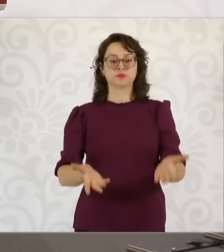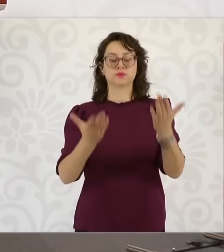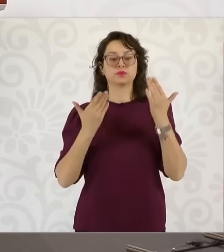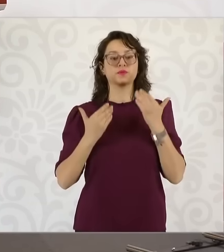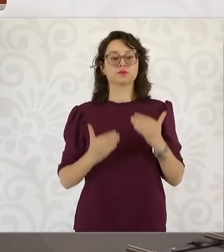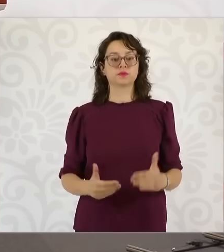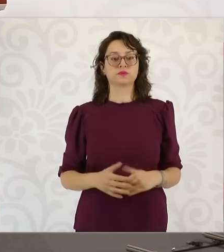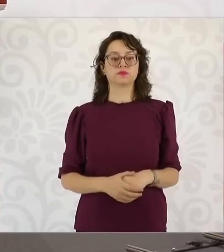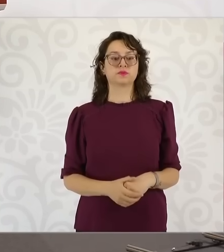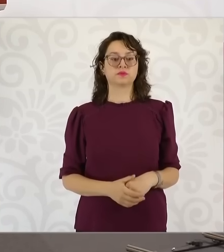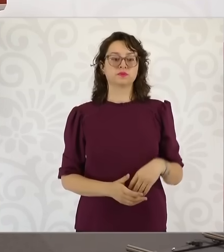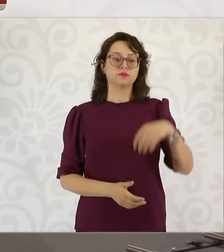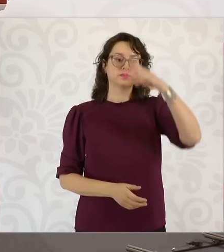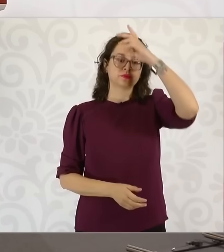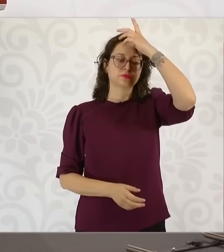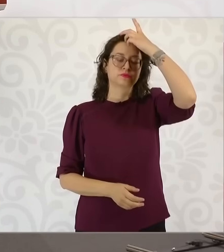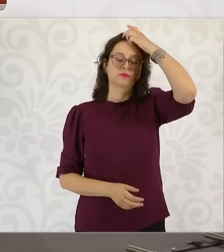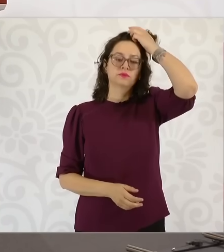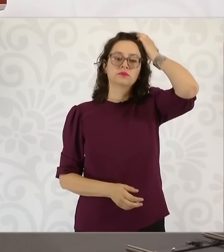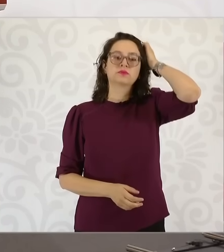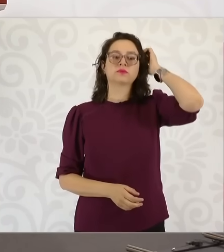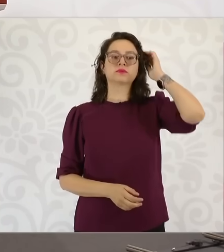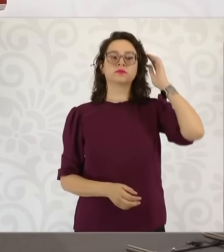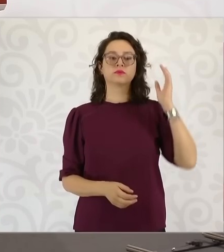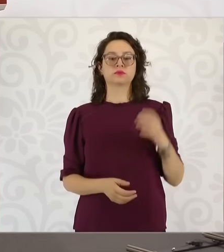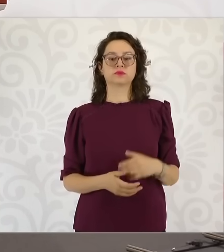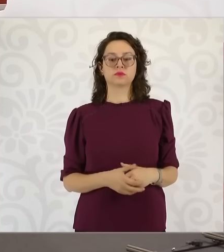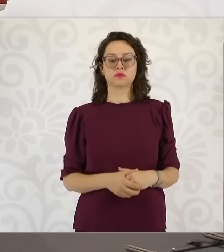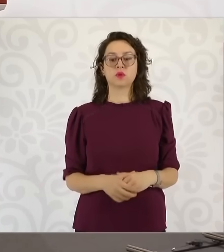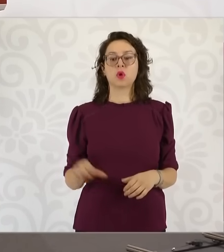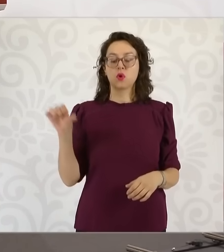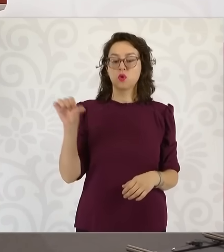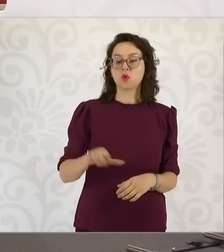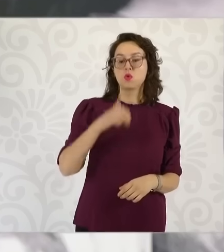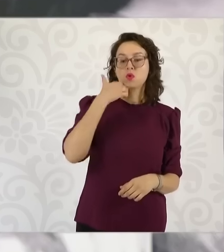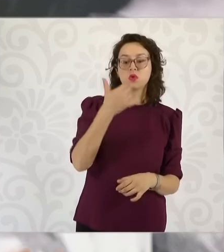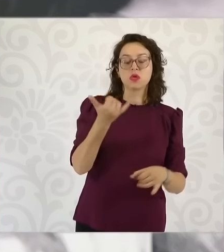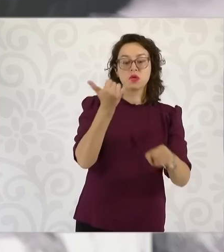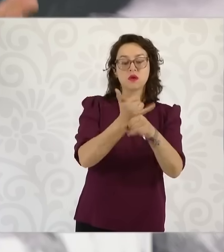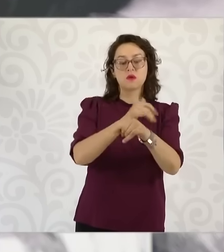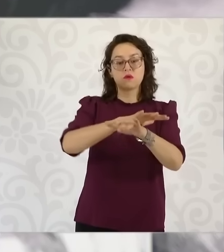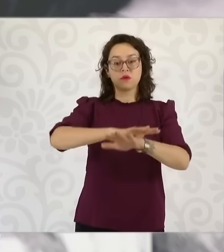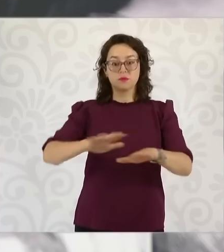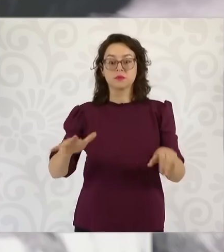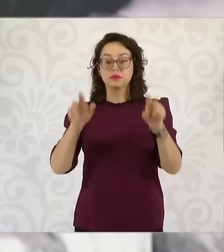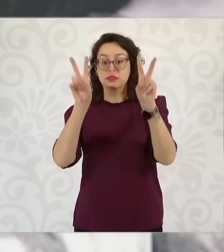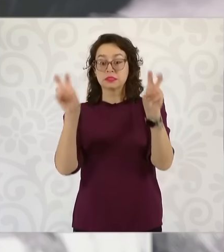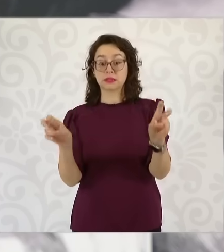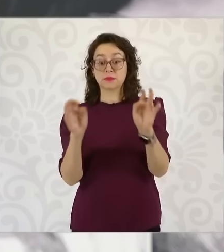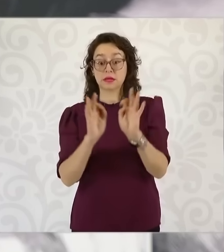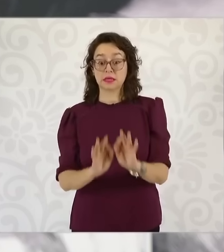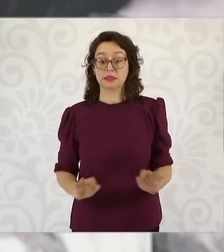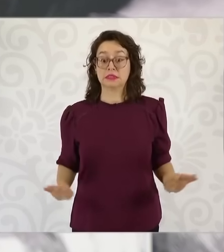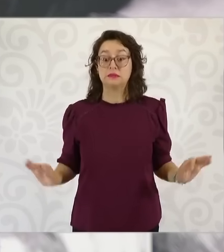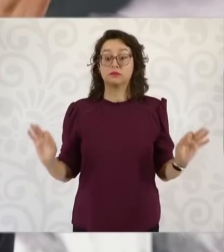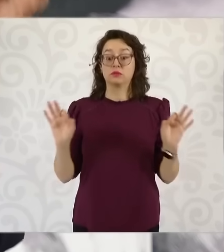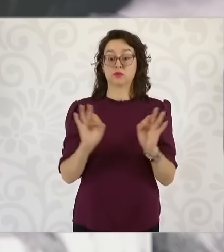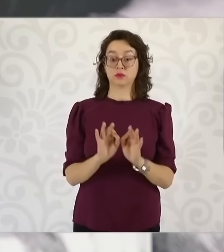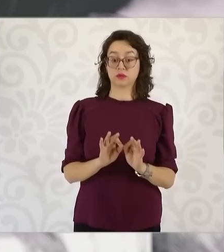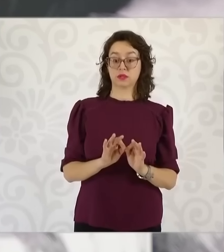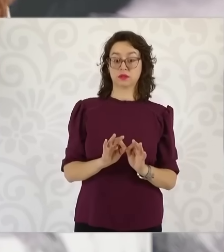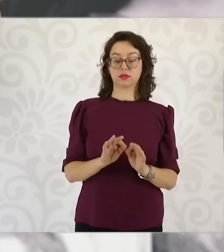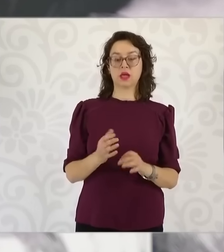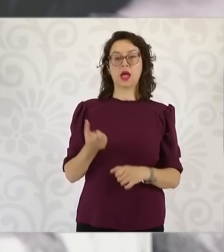favor, queremos informar de un caso muy importante. Desde el 21 de